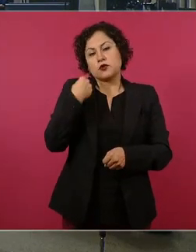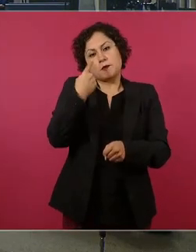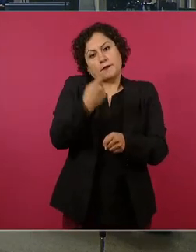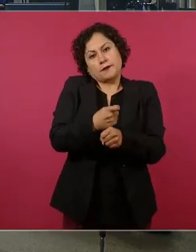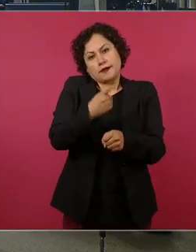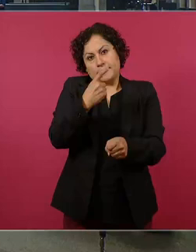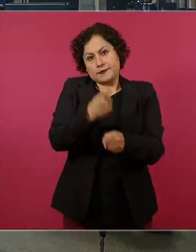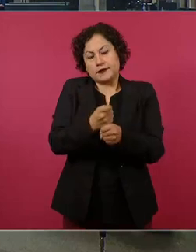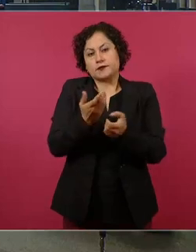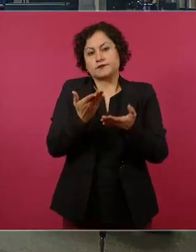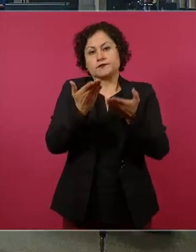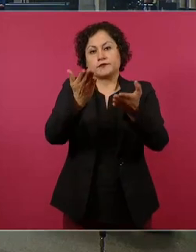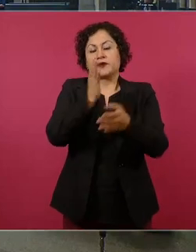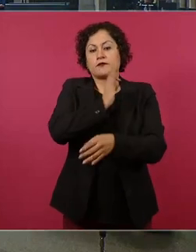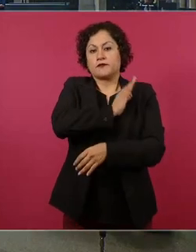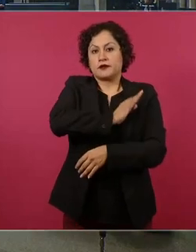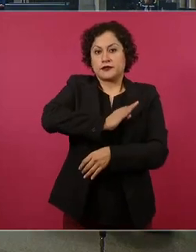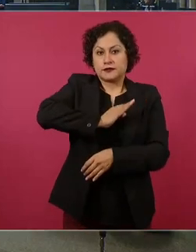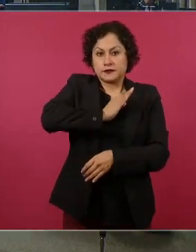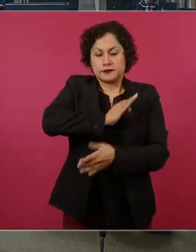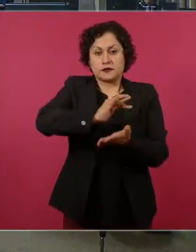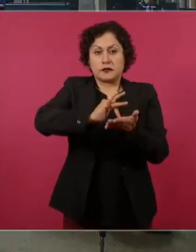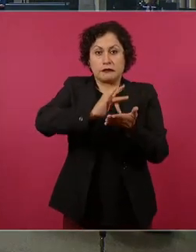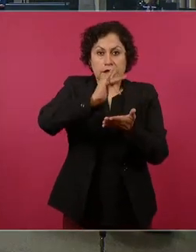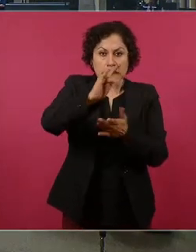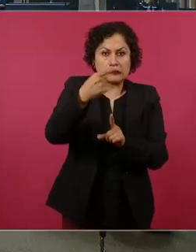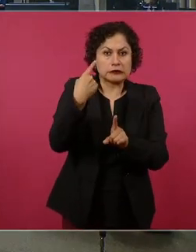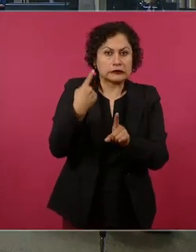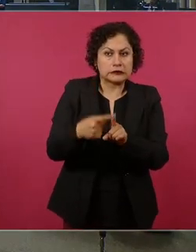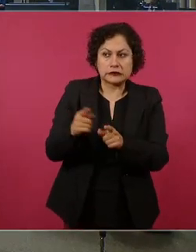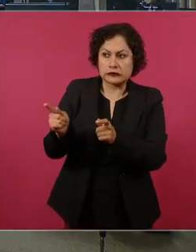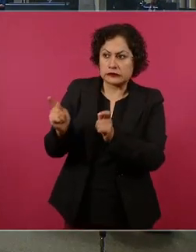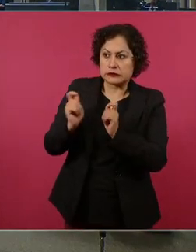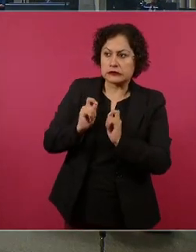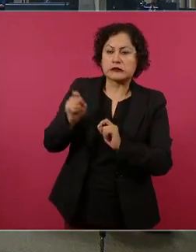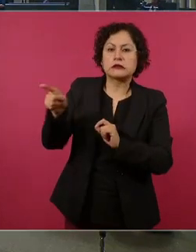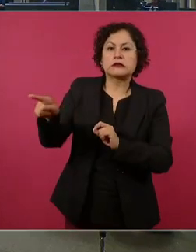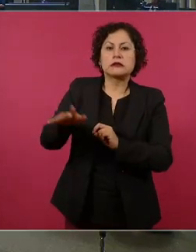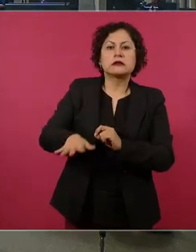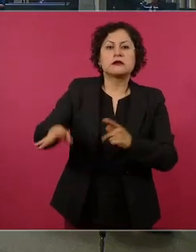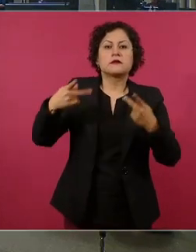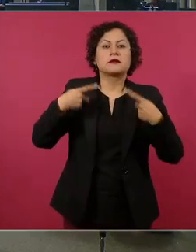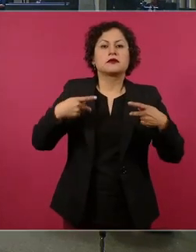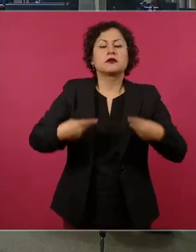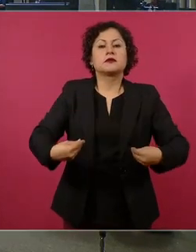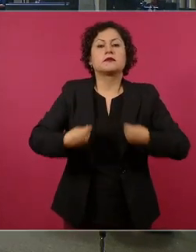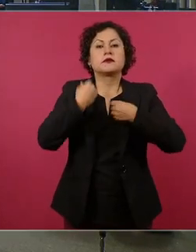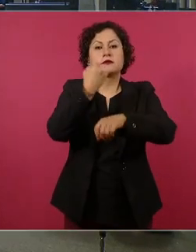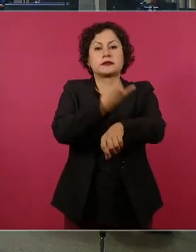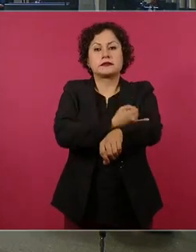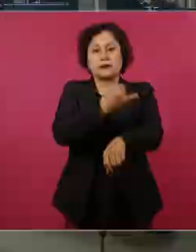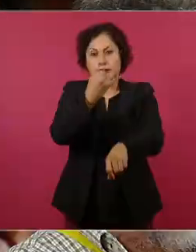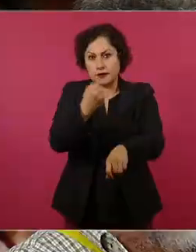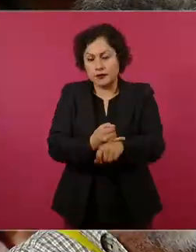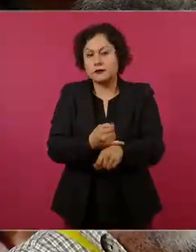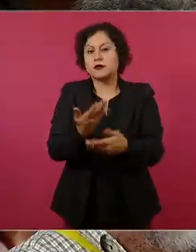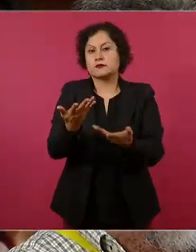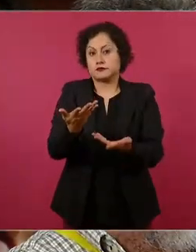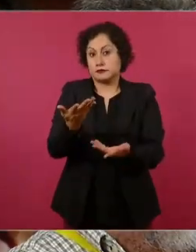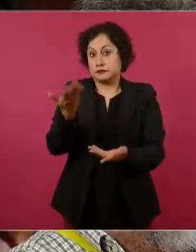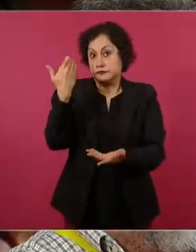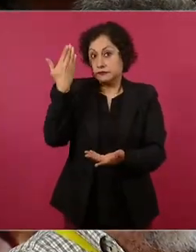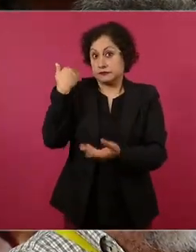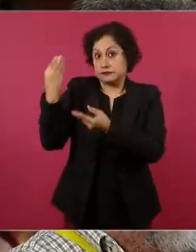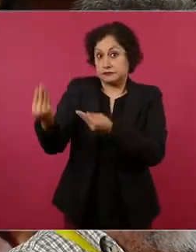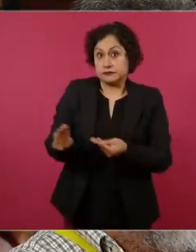y un agradecimiento de parte de los poblanos de Iztapalapa. Aquí trajimos un tema en donde